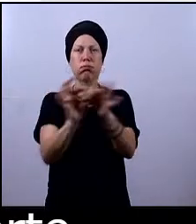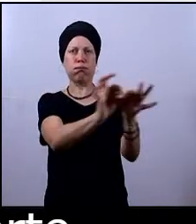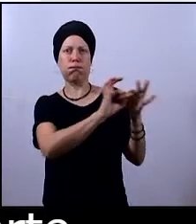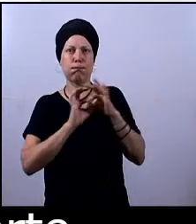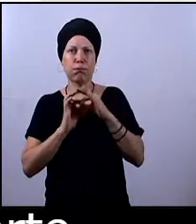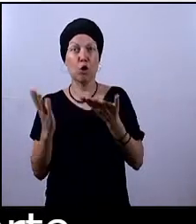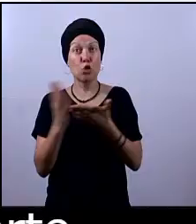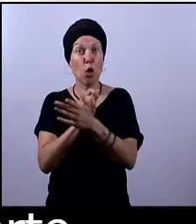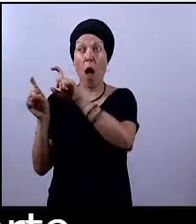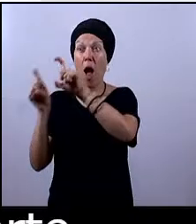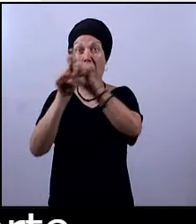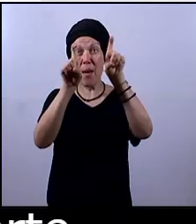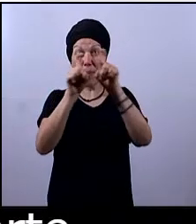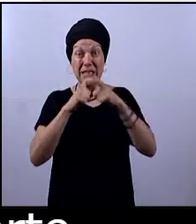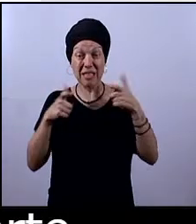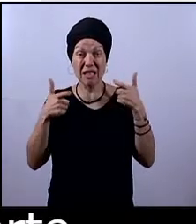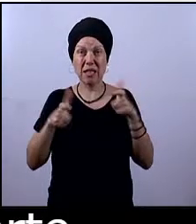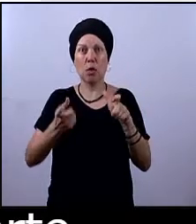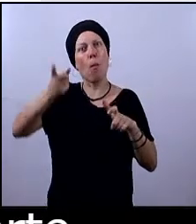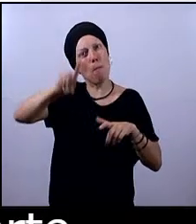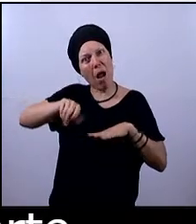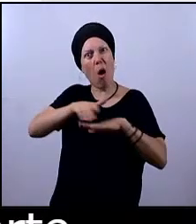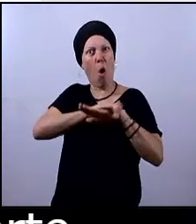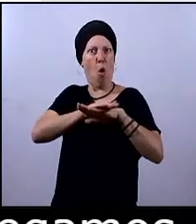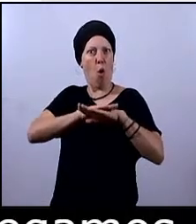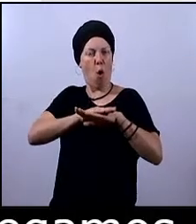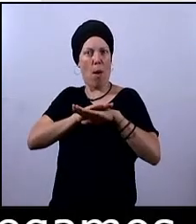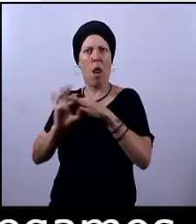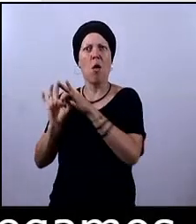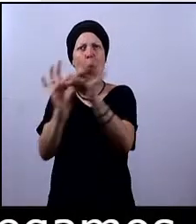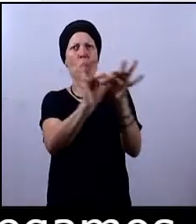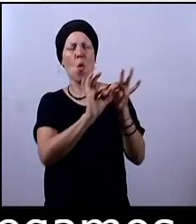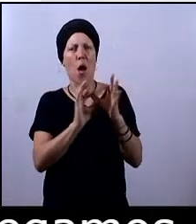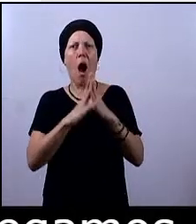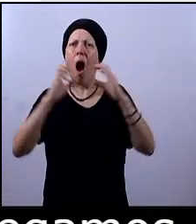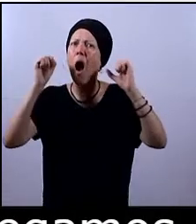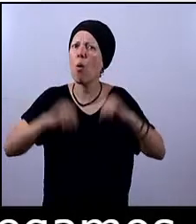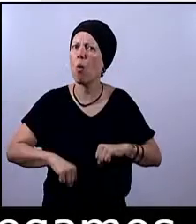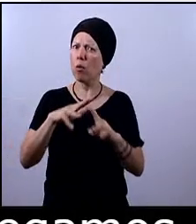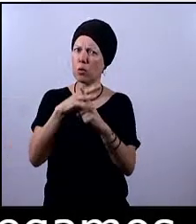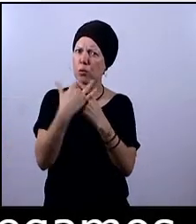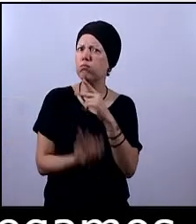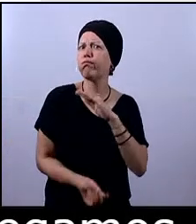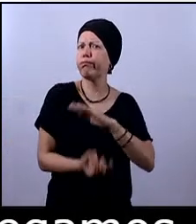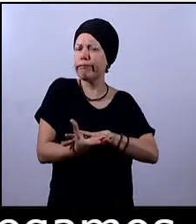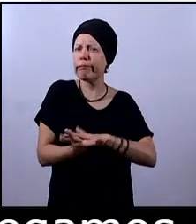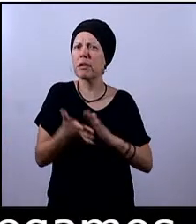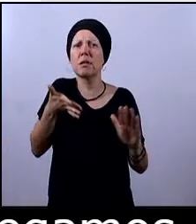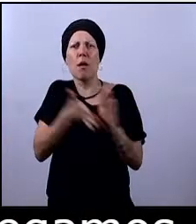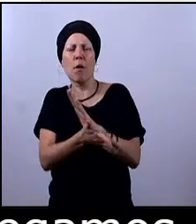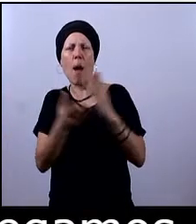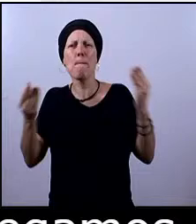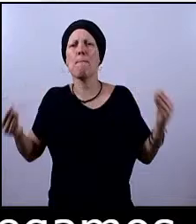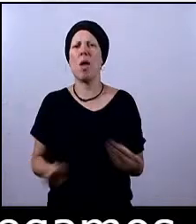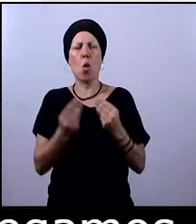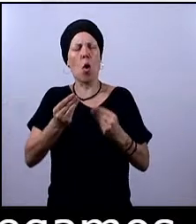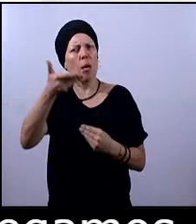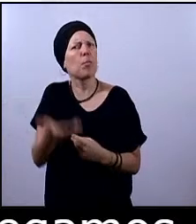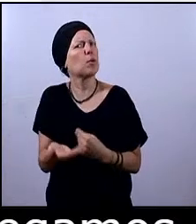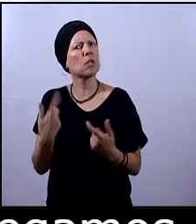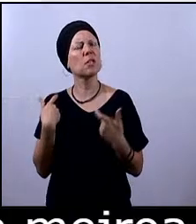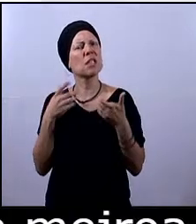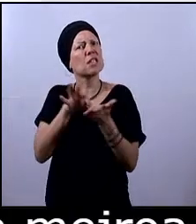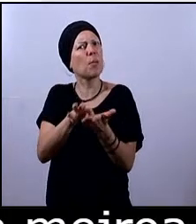todas las empresas del sector y nuestro Gobierno a impulsar un acuerdo marco que suponía una mejora muy importante de